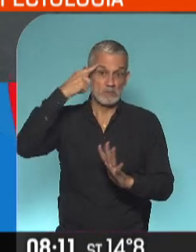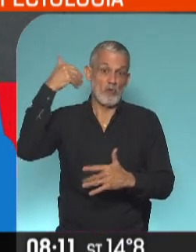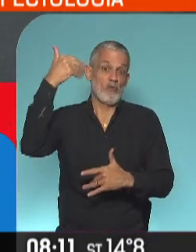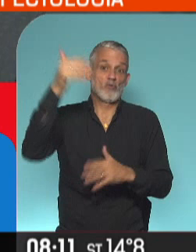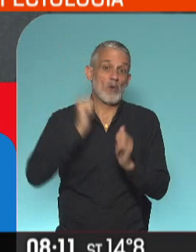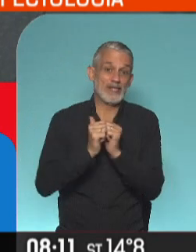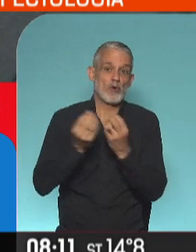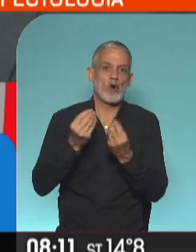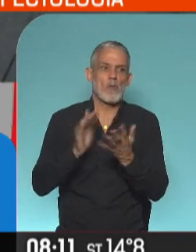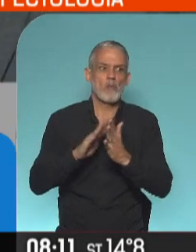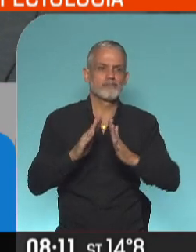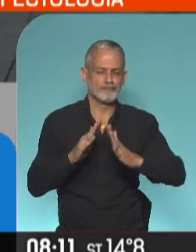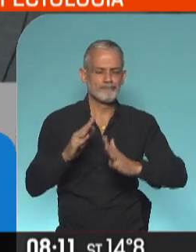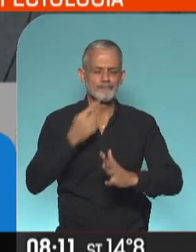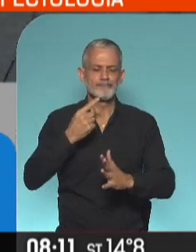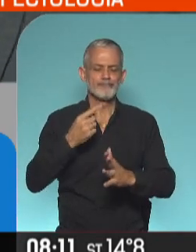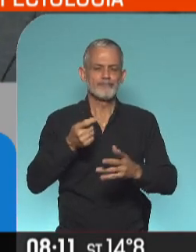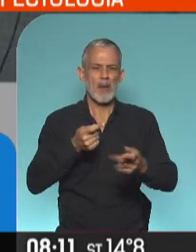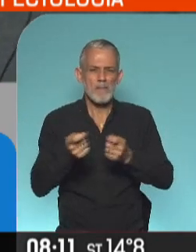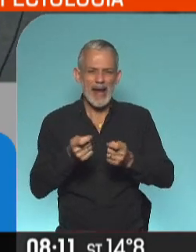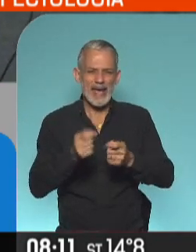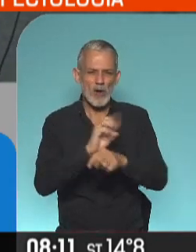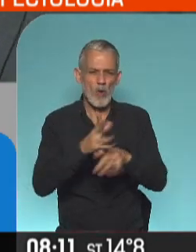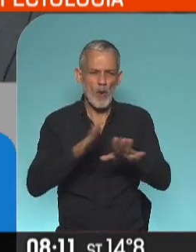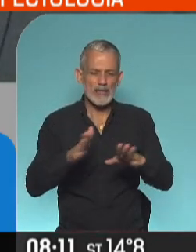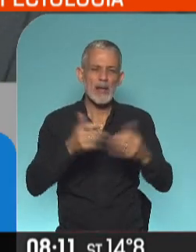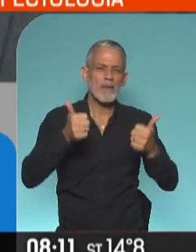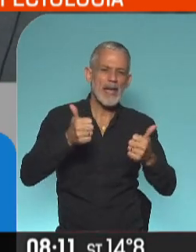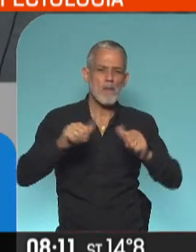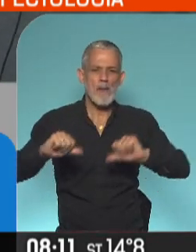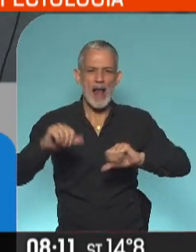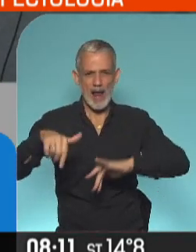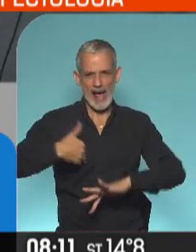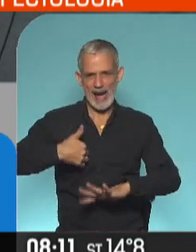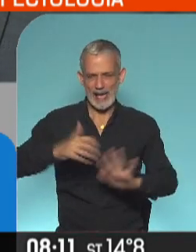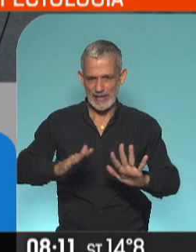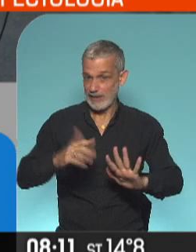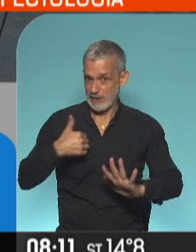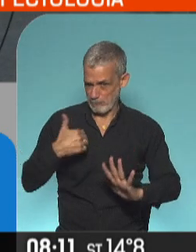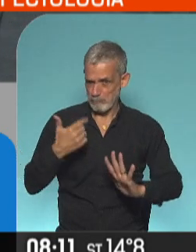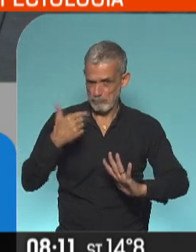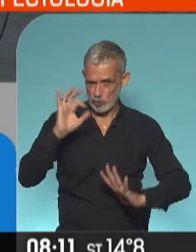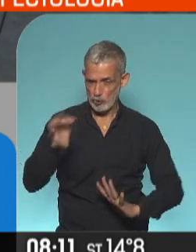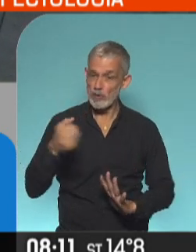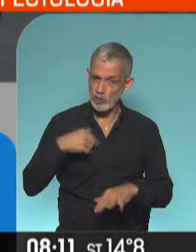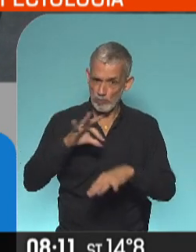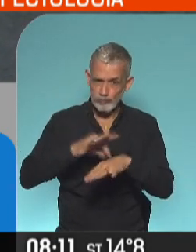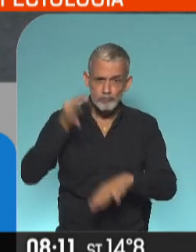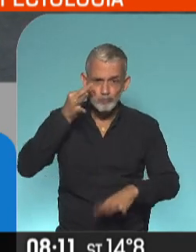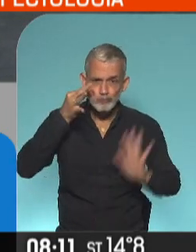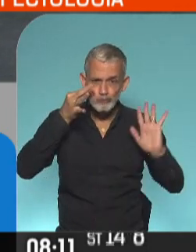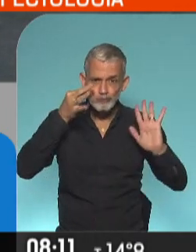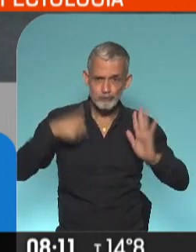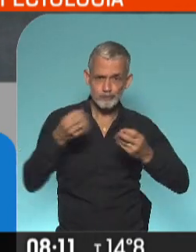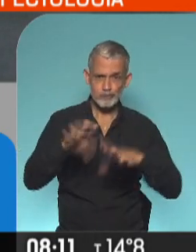el manejo de la pandemia, de la cuarentena, fue el correcto o no en nuestro país. Seguro. Lo que no tengo dudas, porque me ha tocado cubrirlo desde un